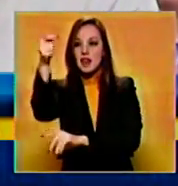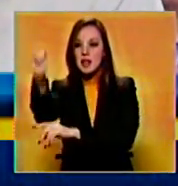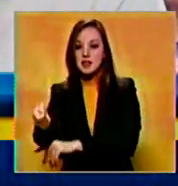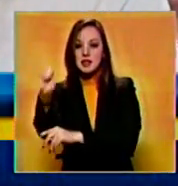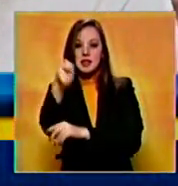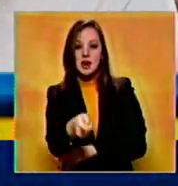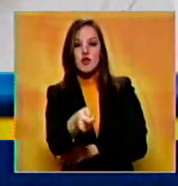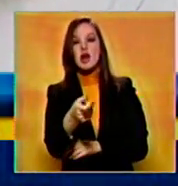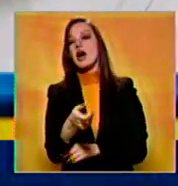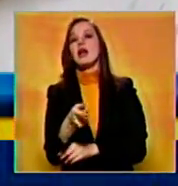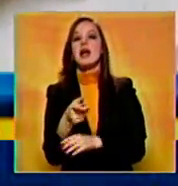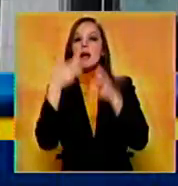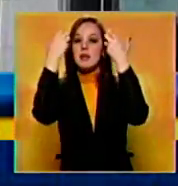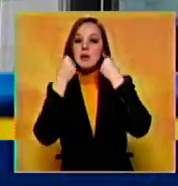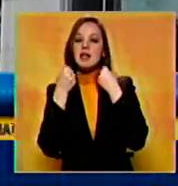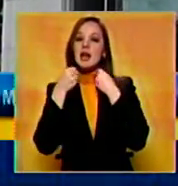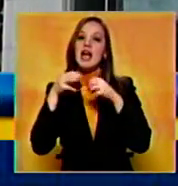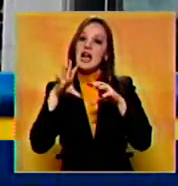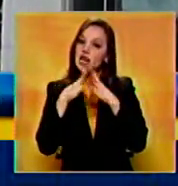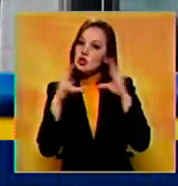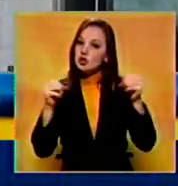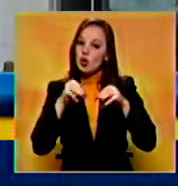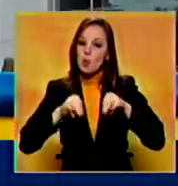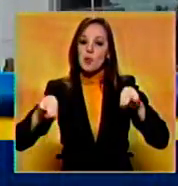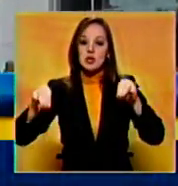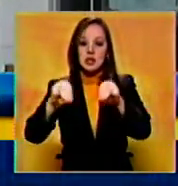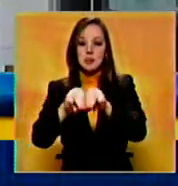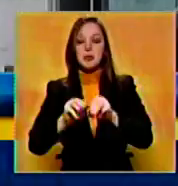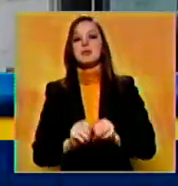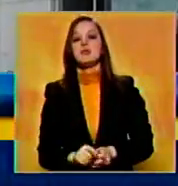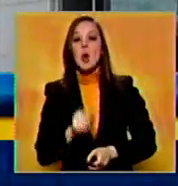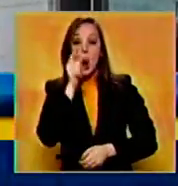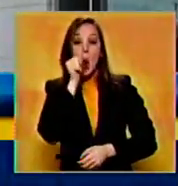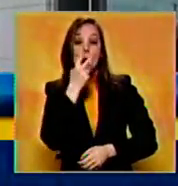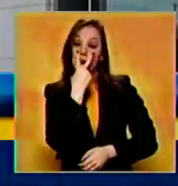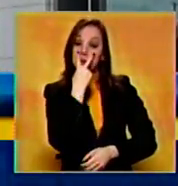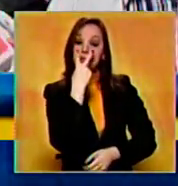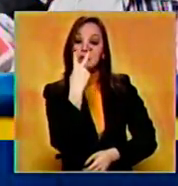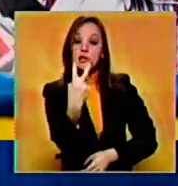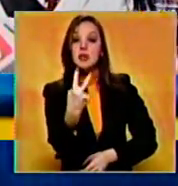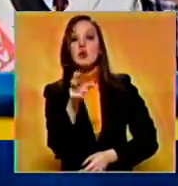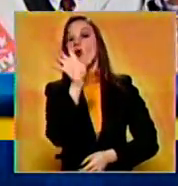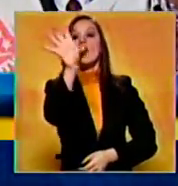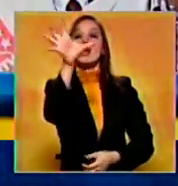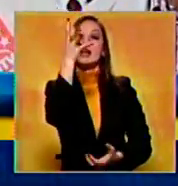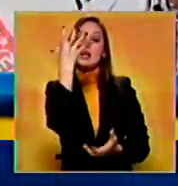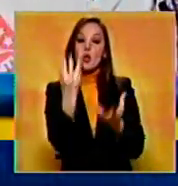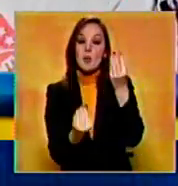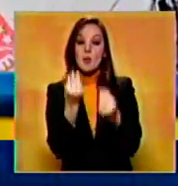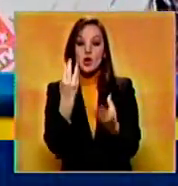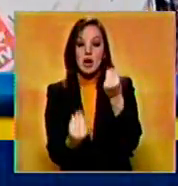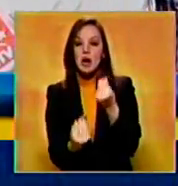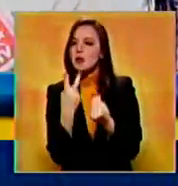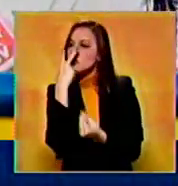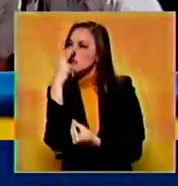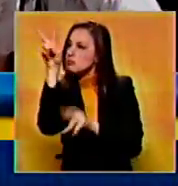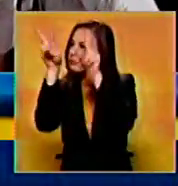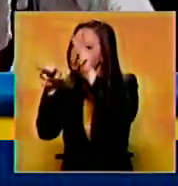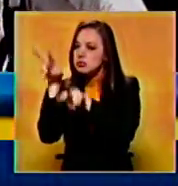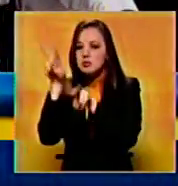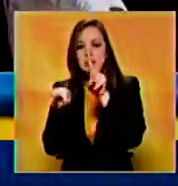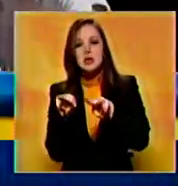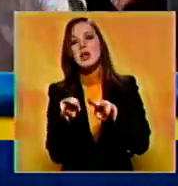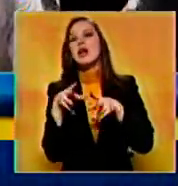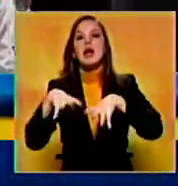tribunales penales municipales. La información la dio a conocer durante su visita al estado Monagas para supervisar la sede del Tribunal de Justicia